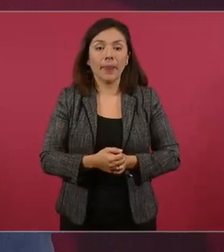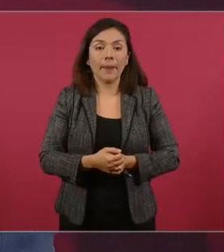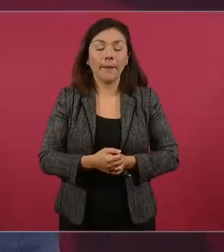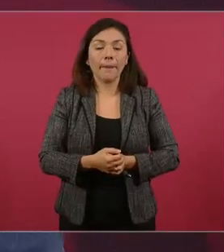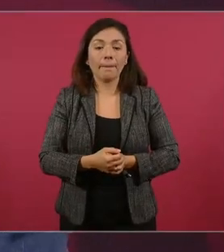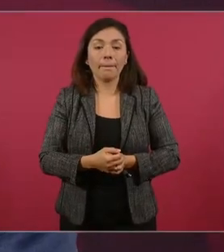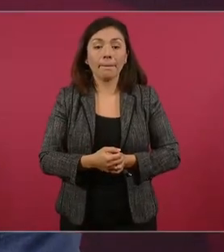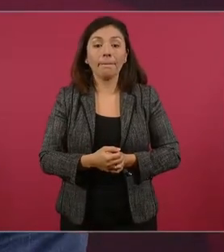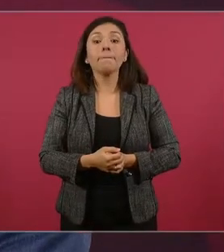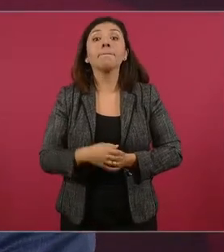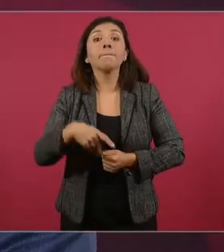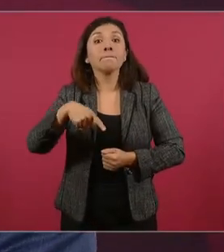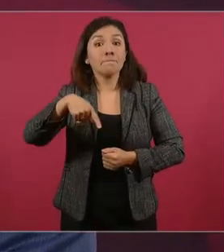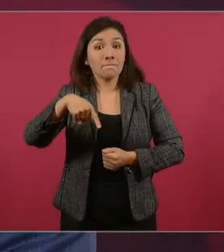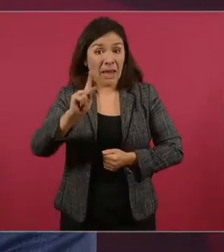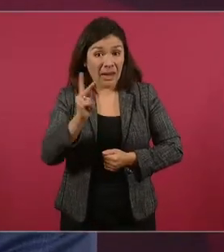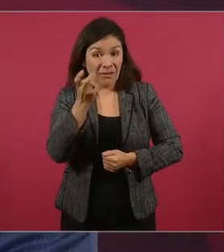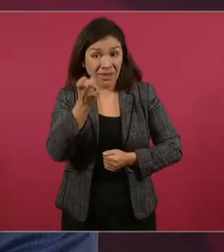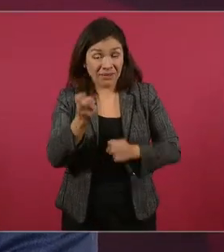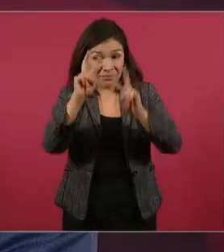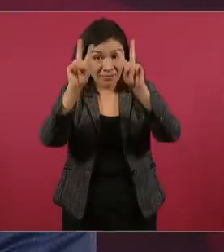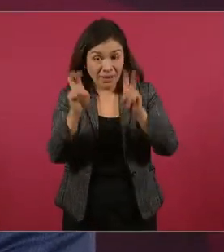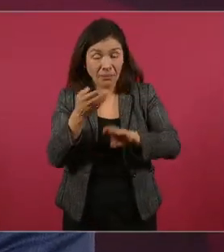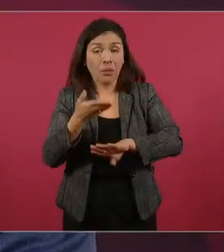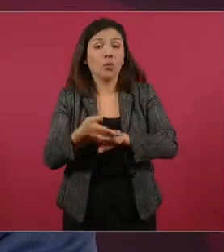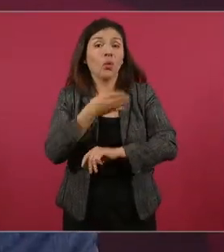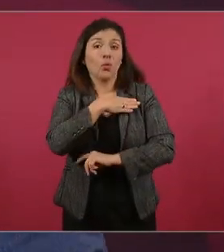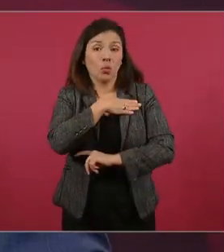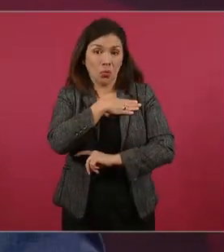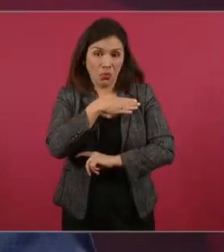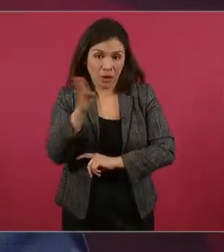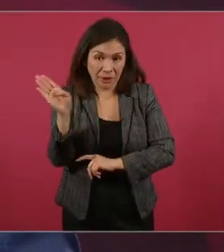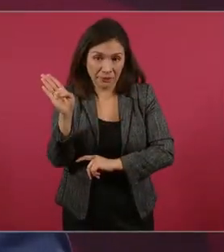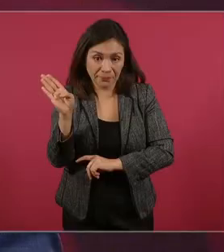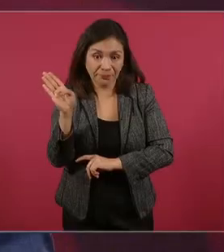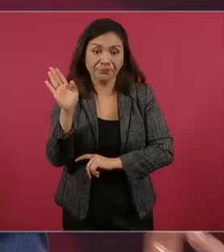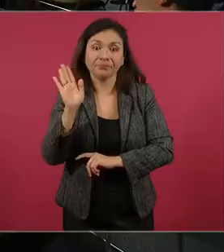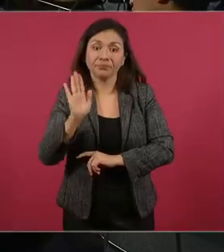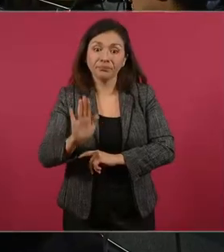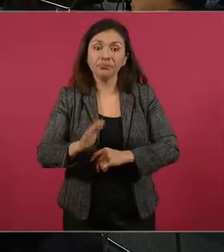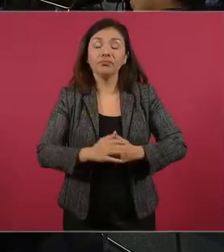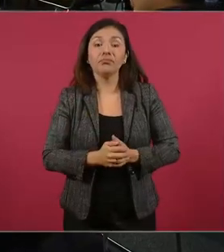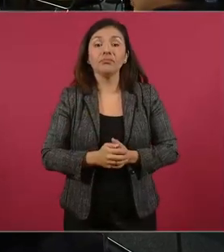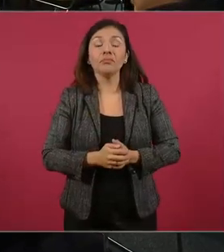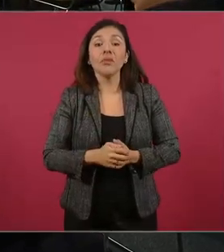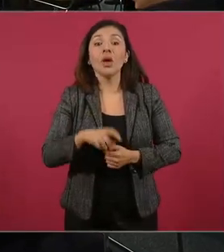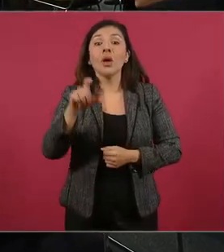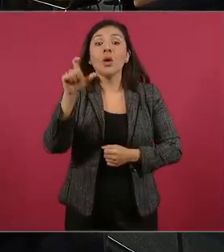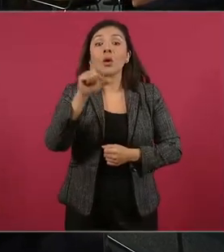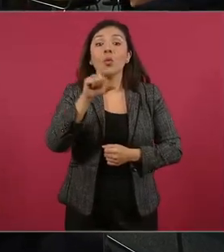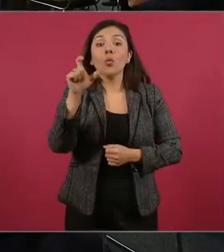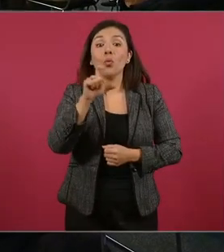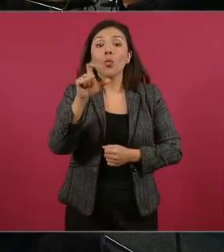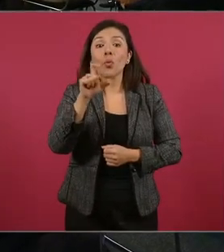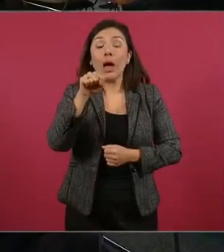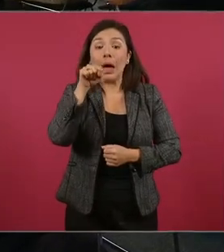Pero son muy buenos temas y cuando corresponda